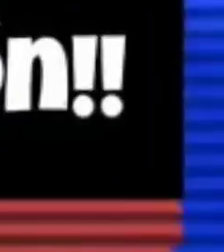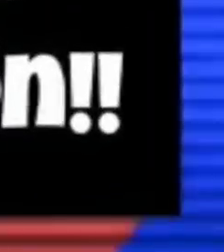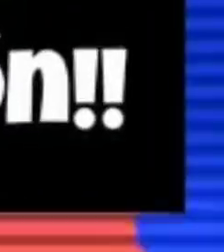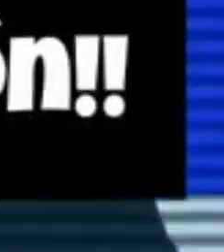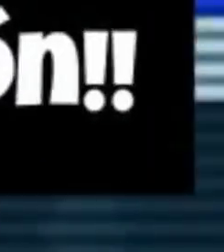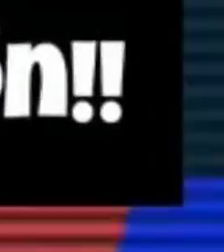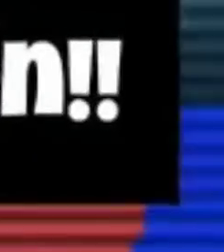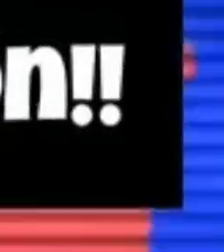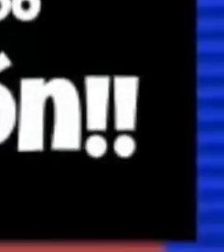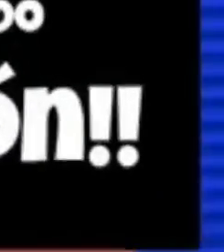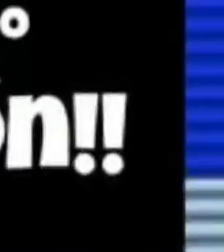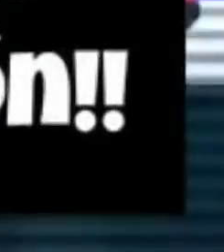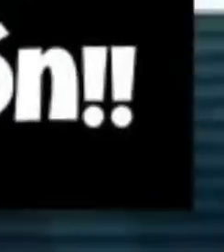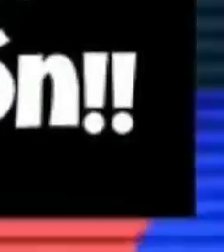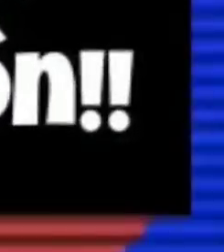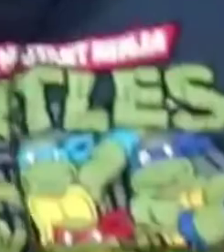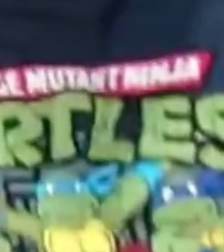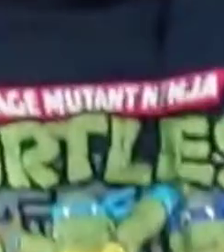marítima.